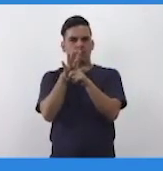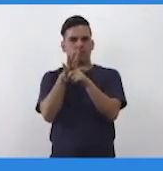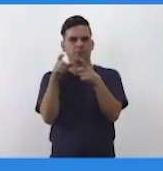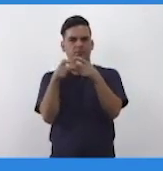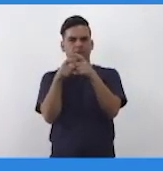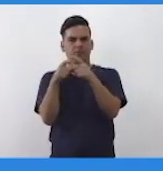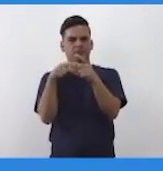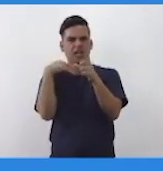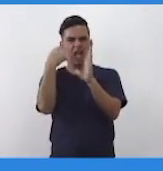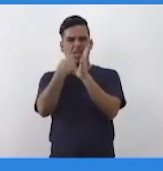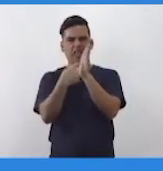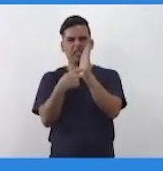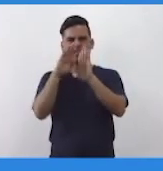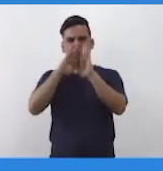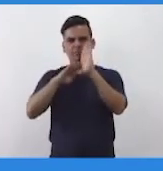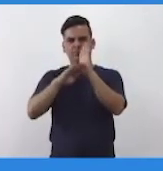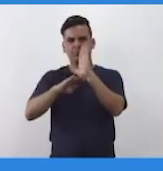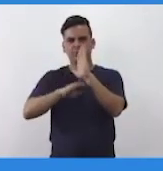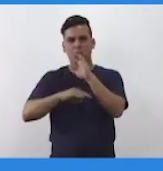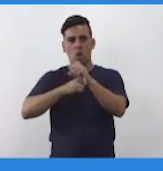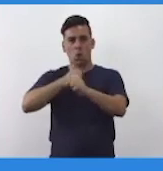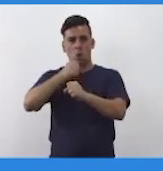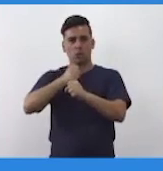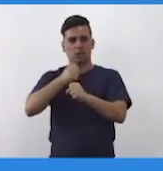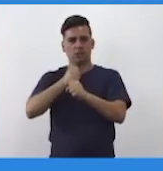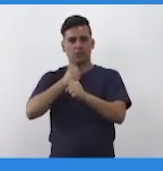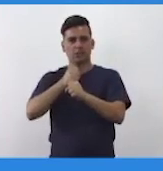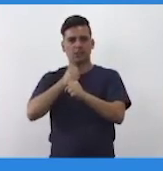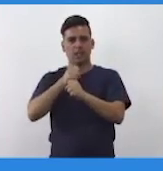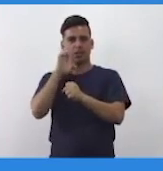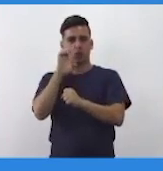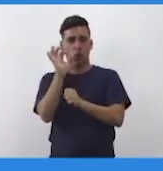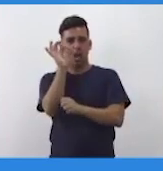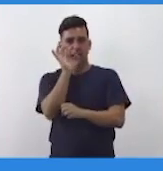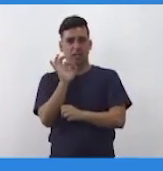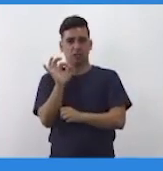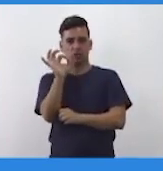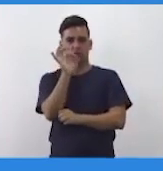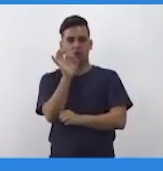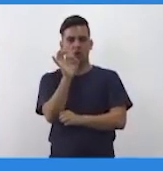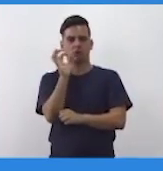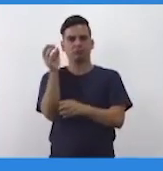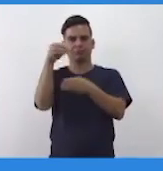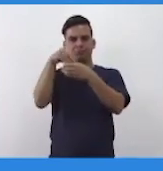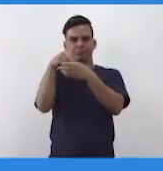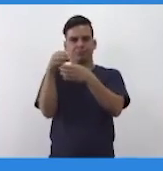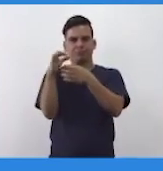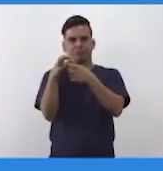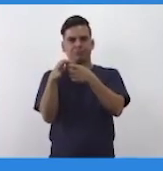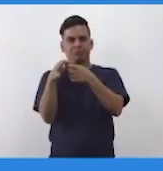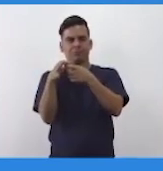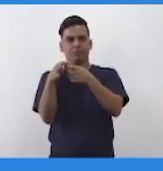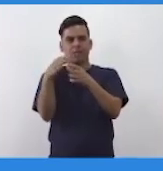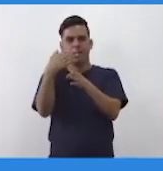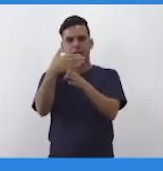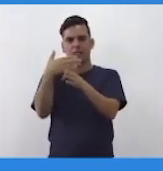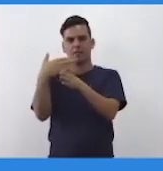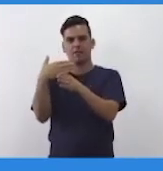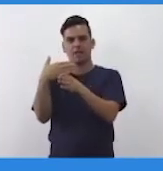utilizando como último aceptor de electrones moléculas diferentes del